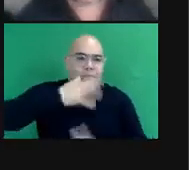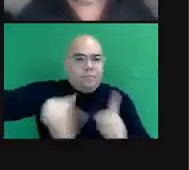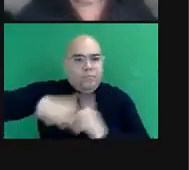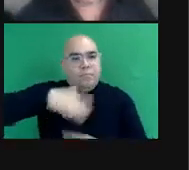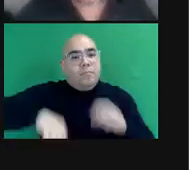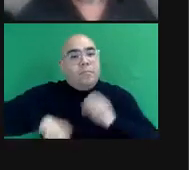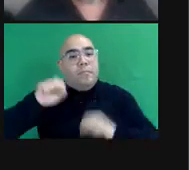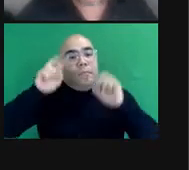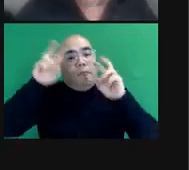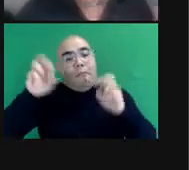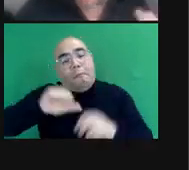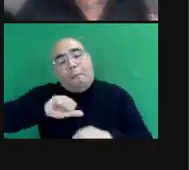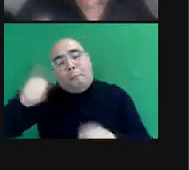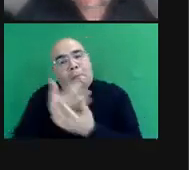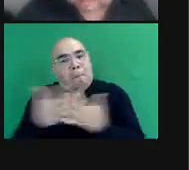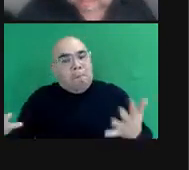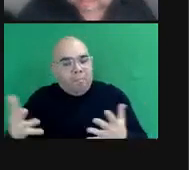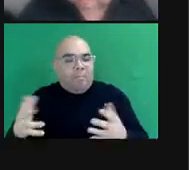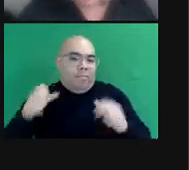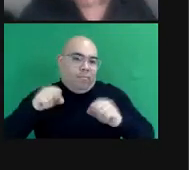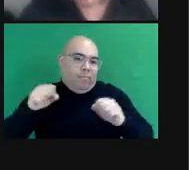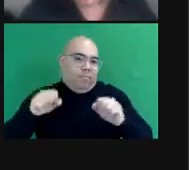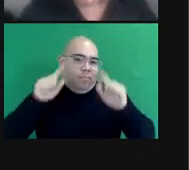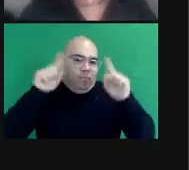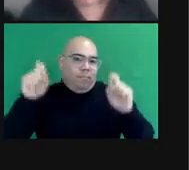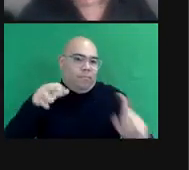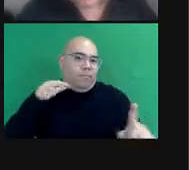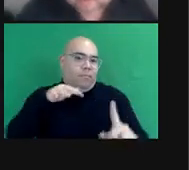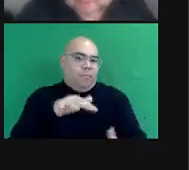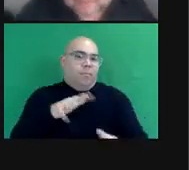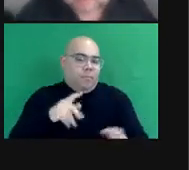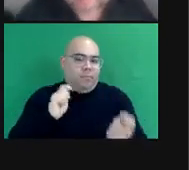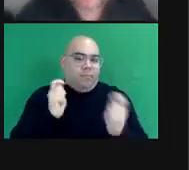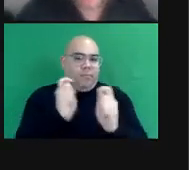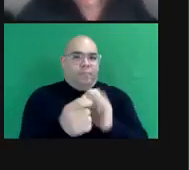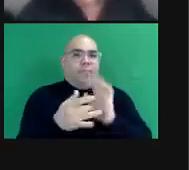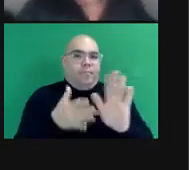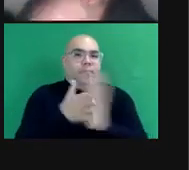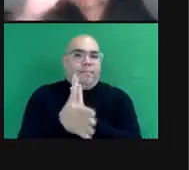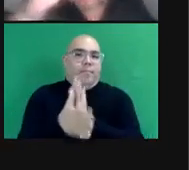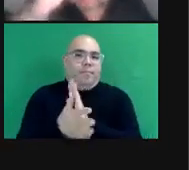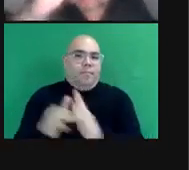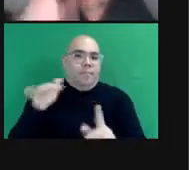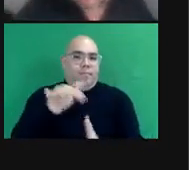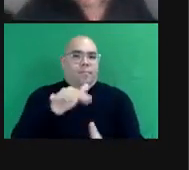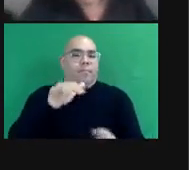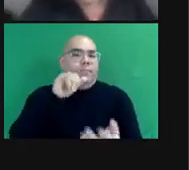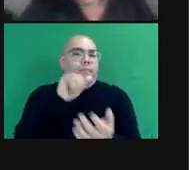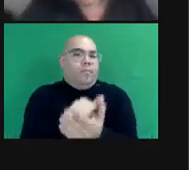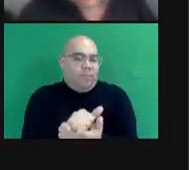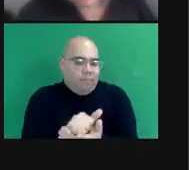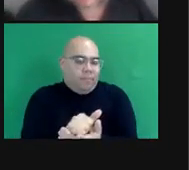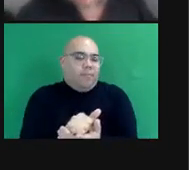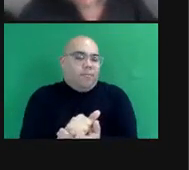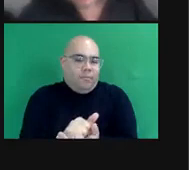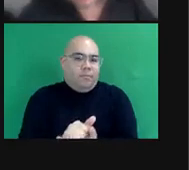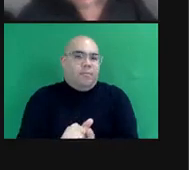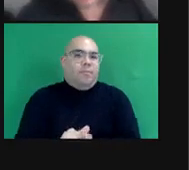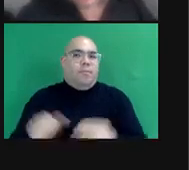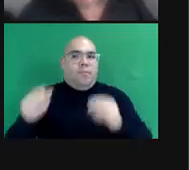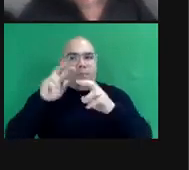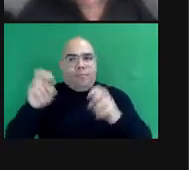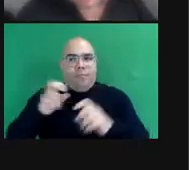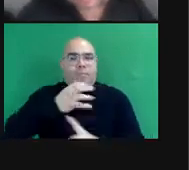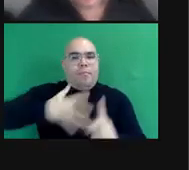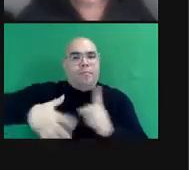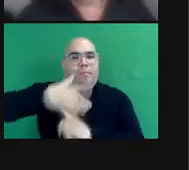cosa, pero puede dejar inalterada otra superficie, no sé si eso es bueno o malo. Aquí sucede lo mismo con un colectivo de